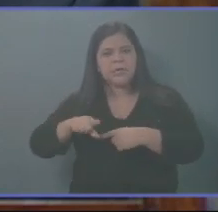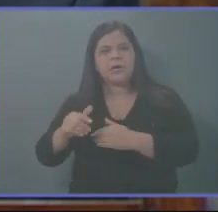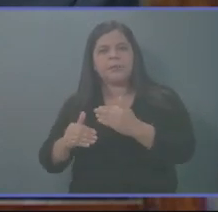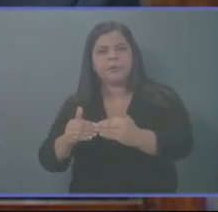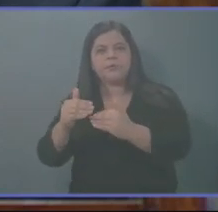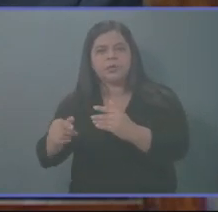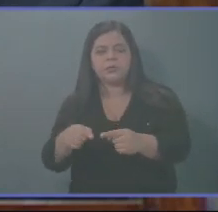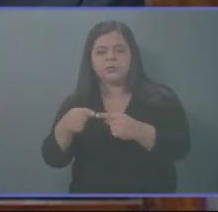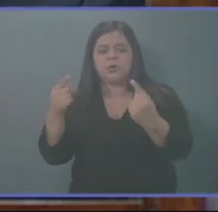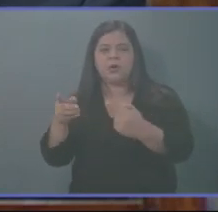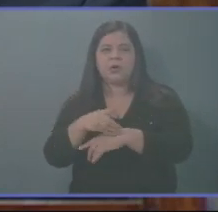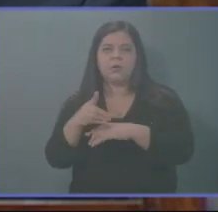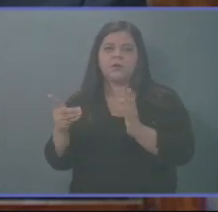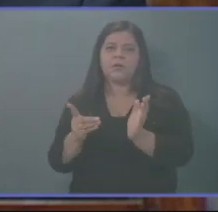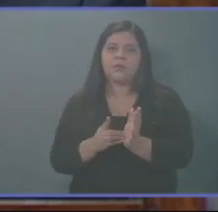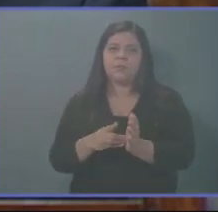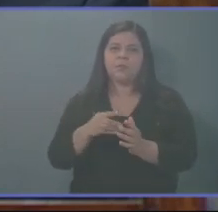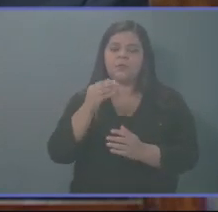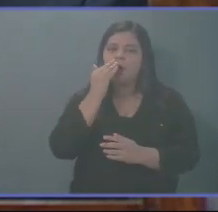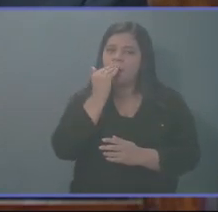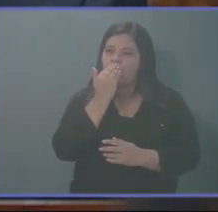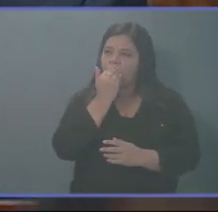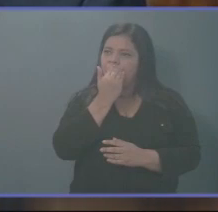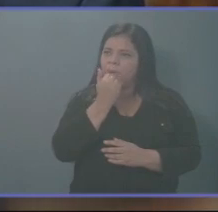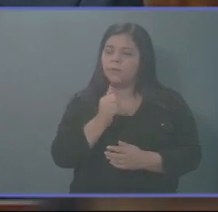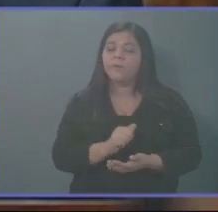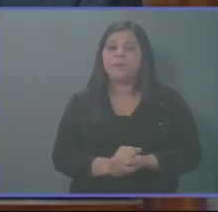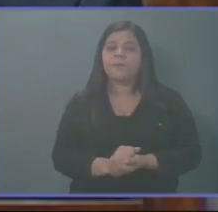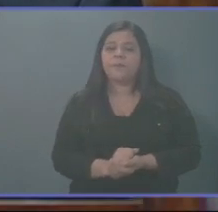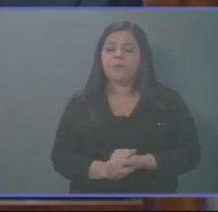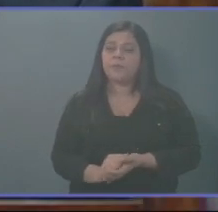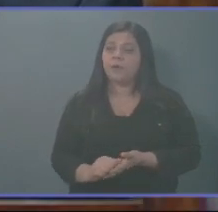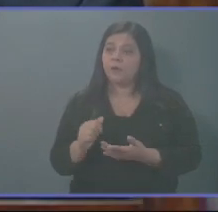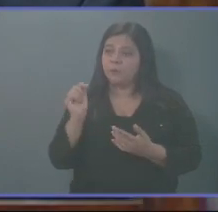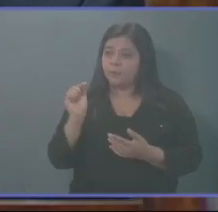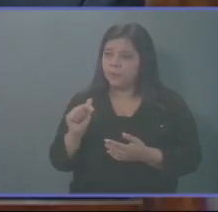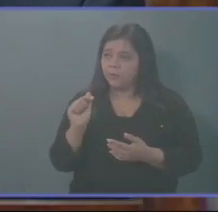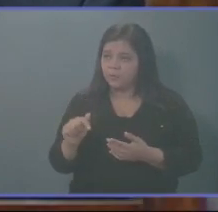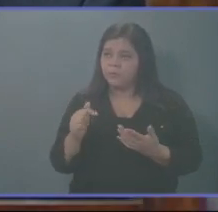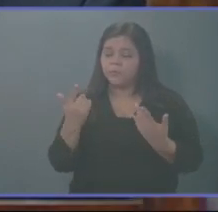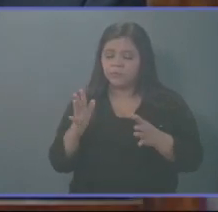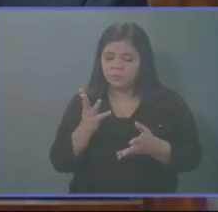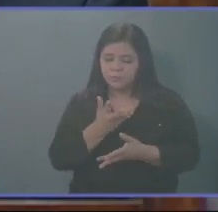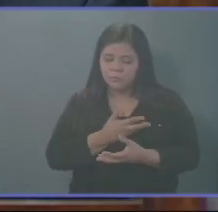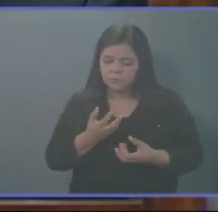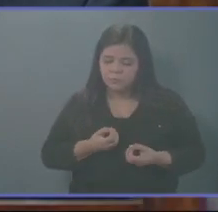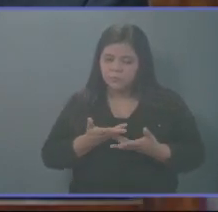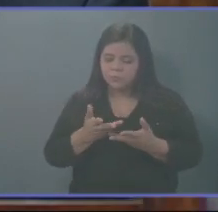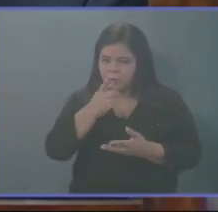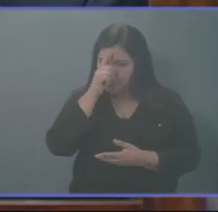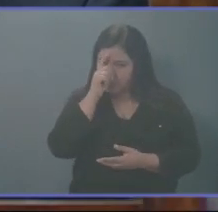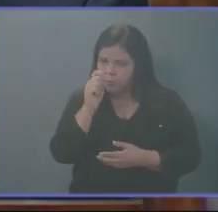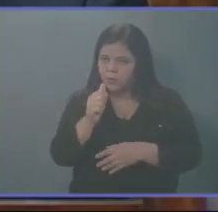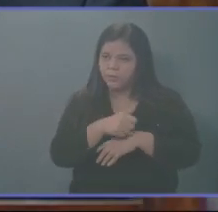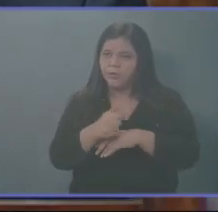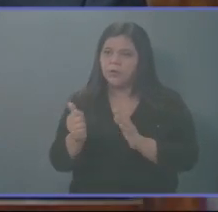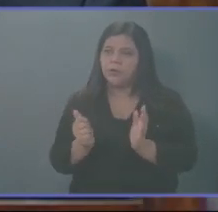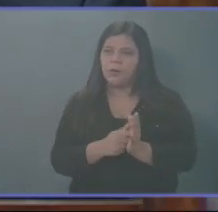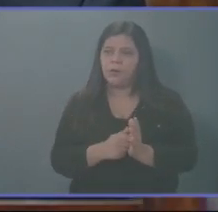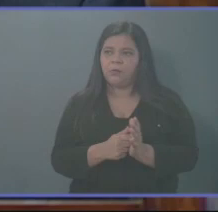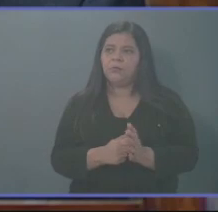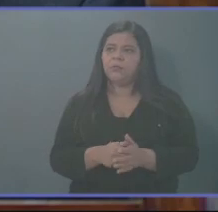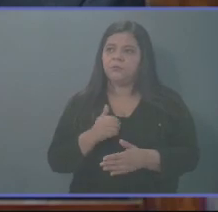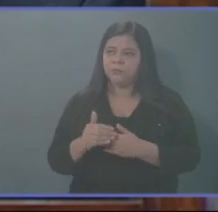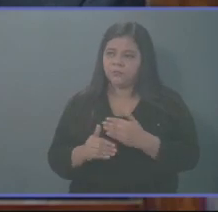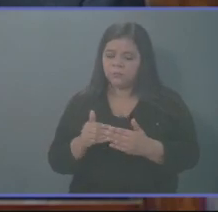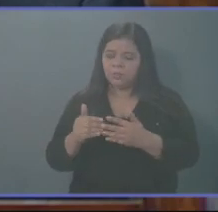en contra del diputado Norman Noel Quijano González, lo cual hace del conocimiento del honorable Pleno Legislativo para